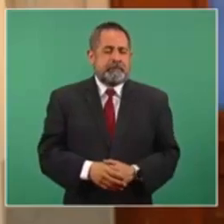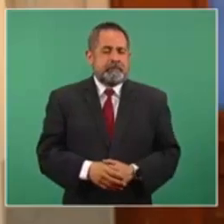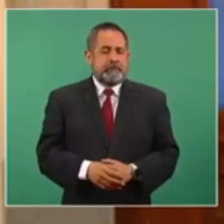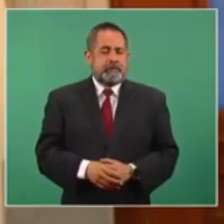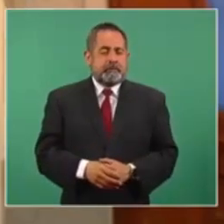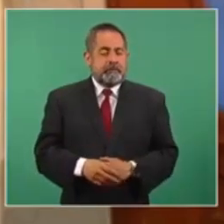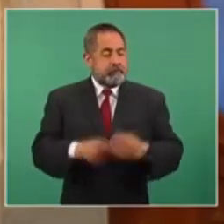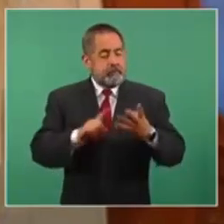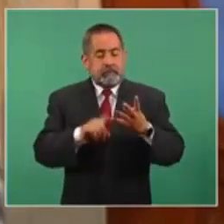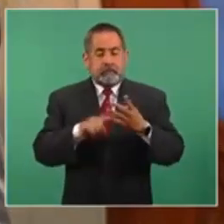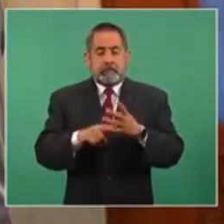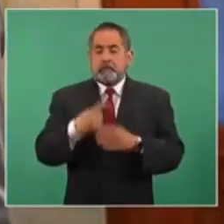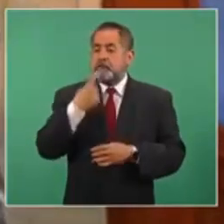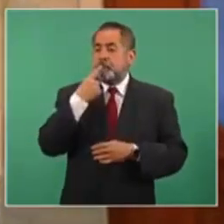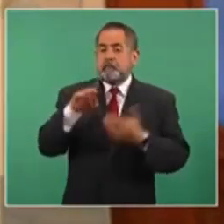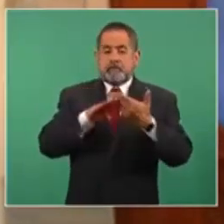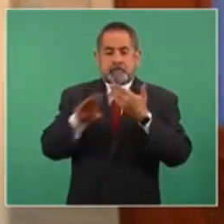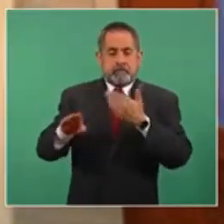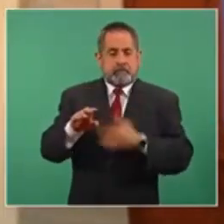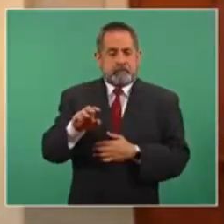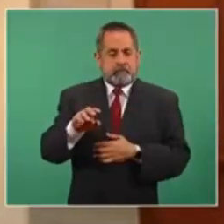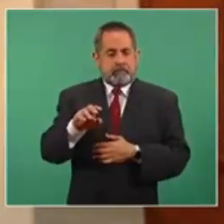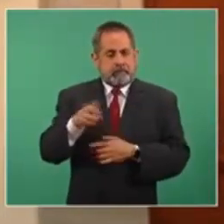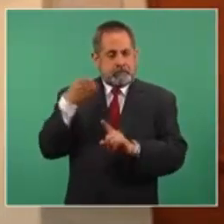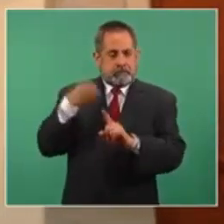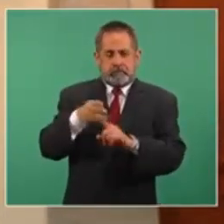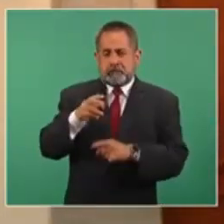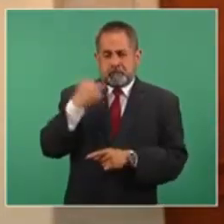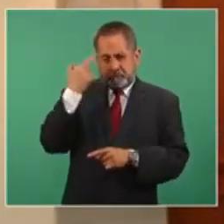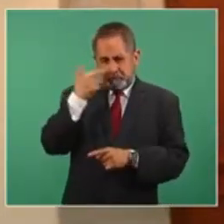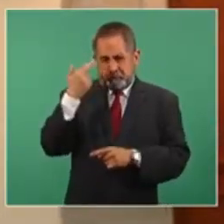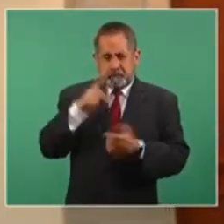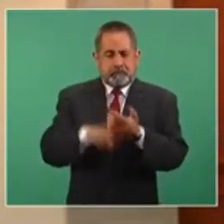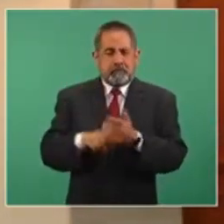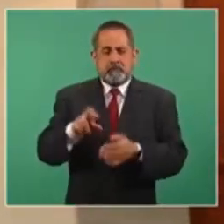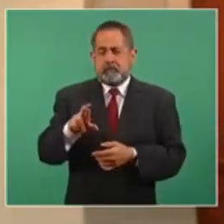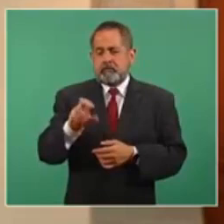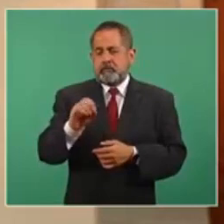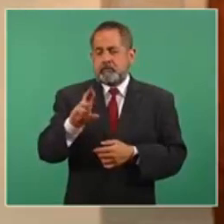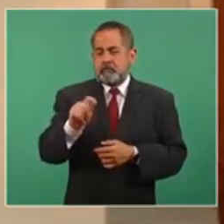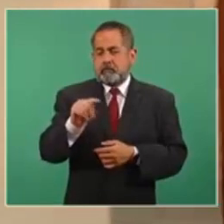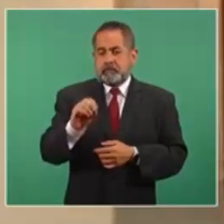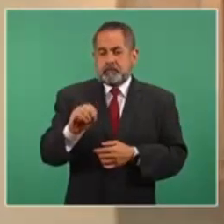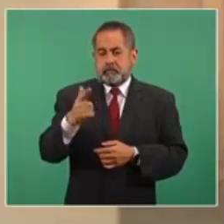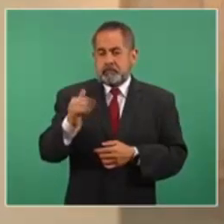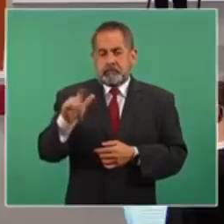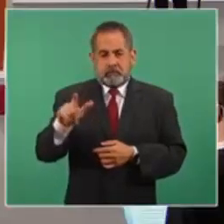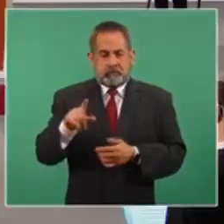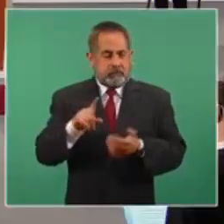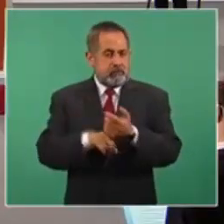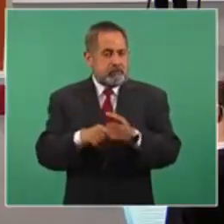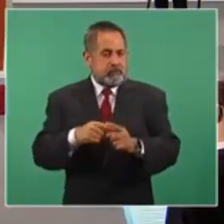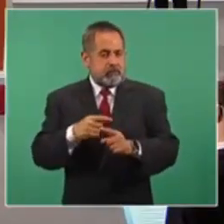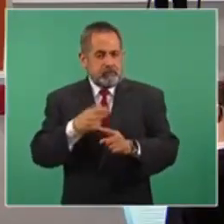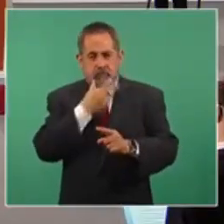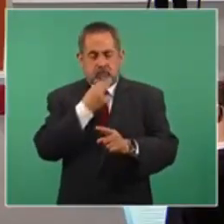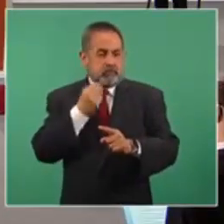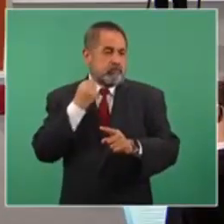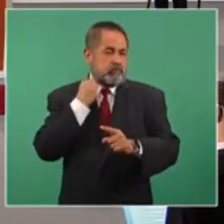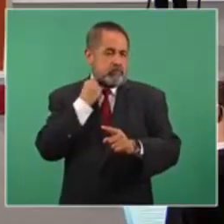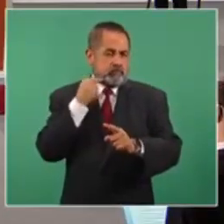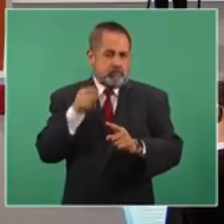Amparo directo de revisión, caso Roberto Gil, es un abogado,